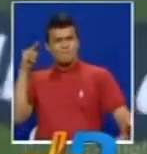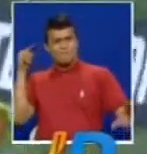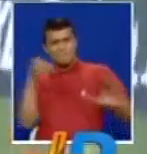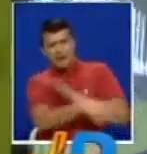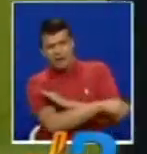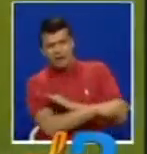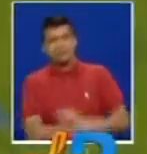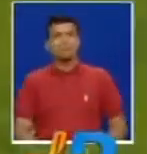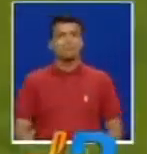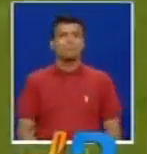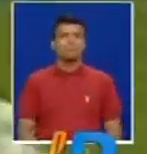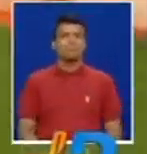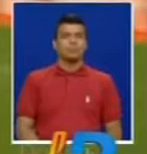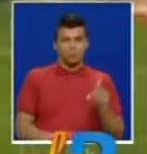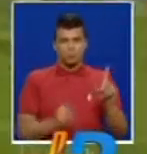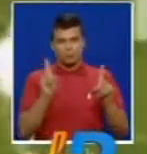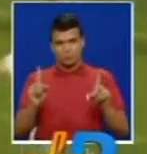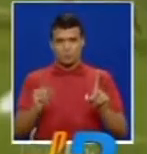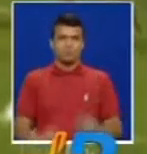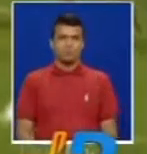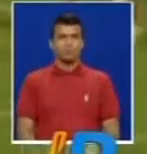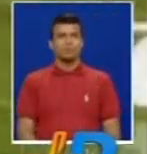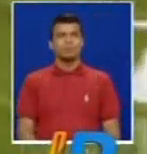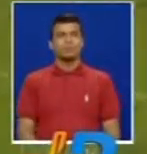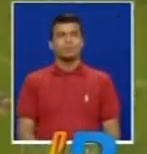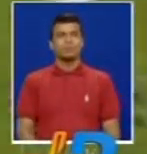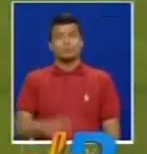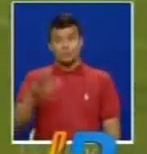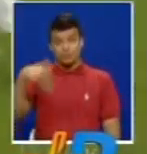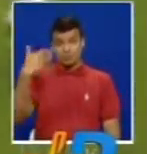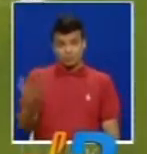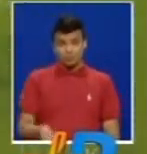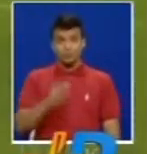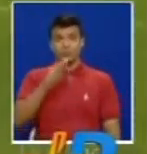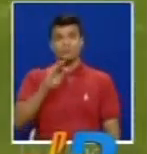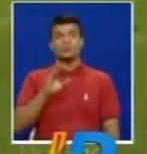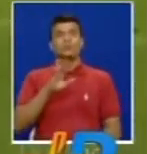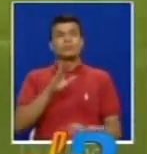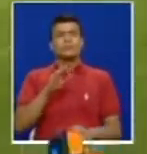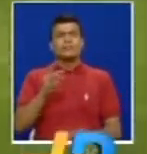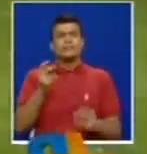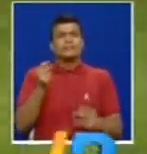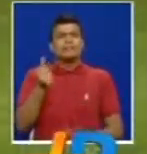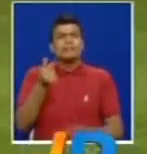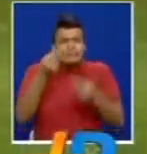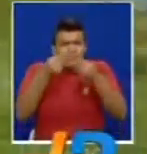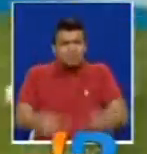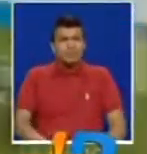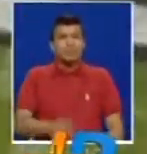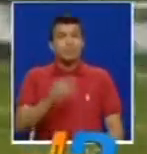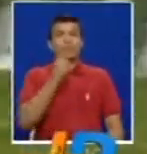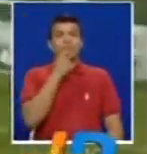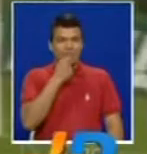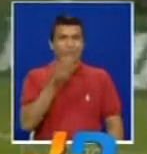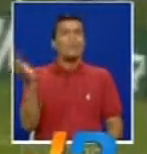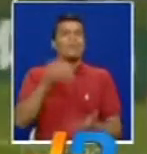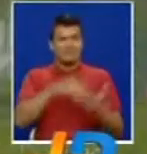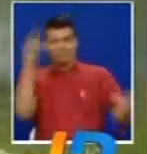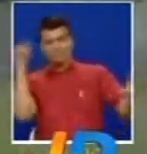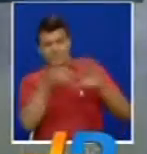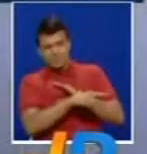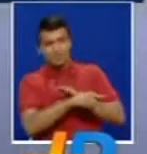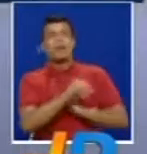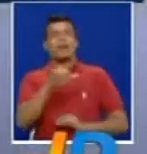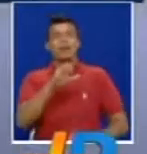golazo! Era el 1-1. Era con el Vanés. Y después iban perdiendo 2-1 y el taco es de Falcao. Y el golazo es de